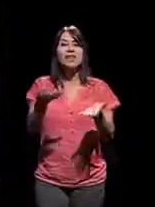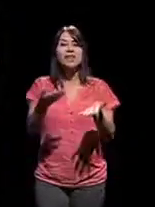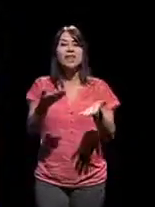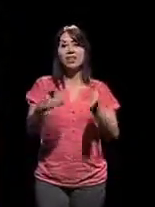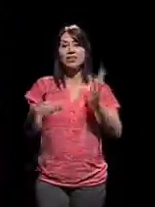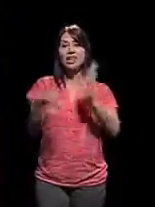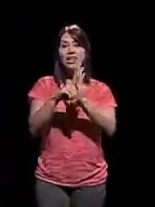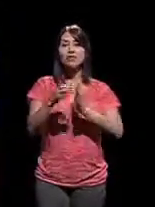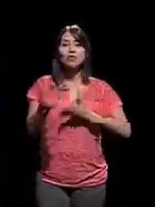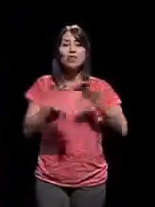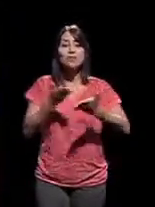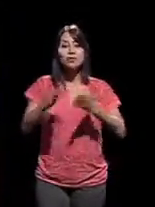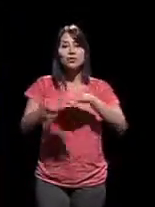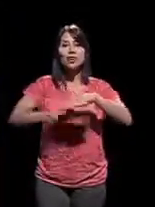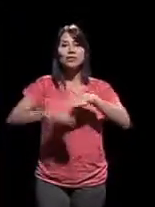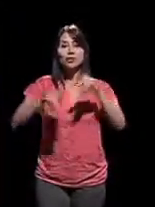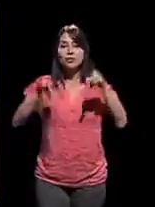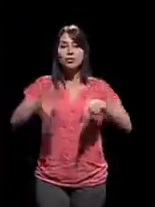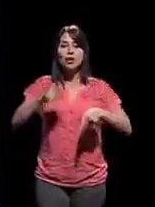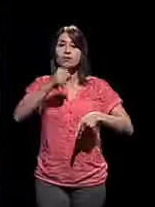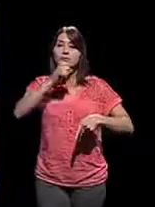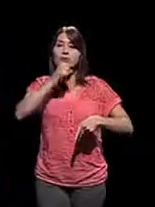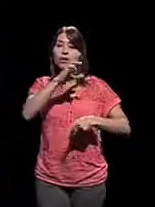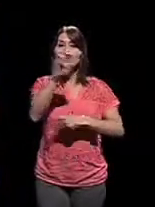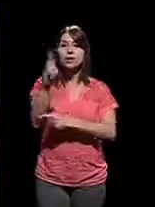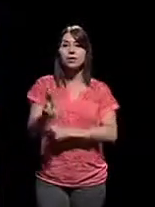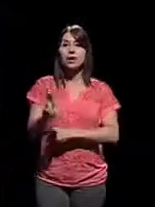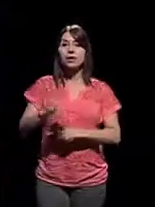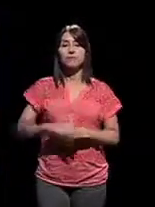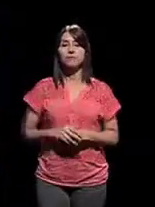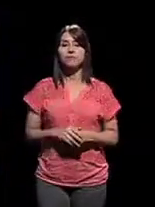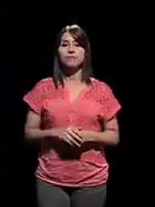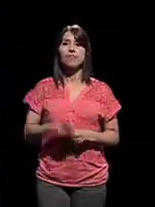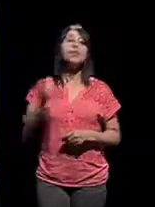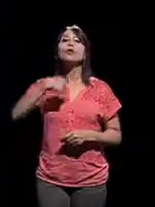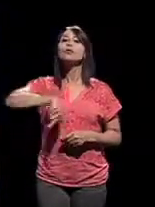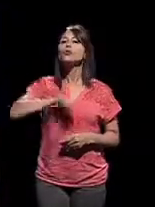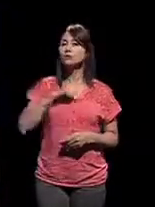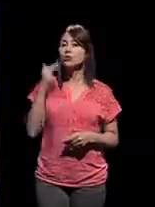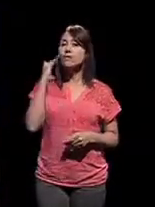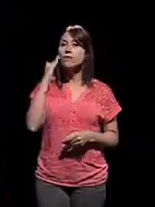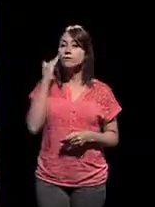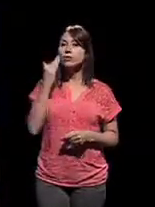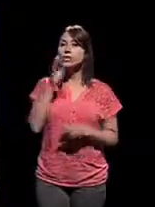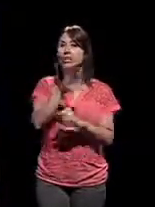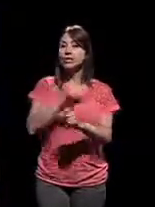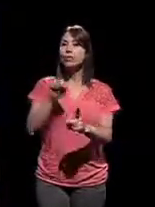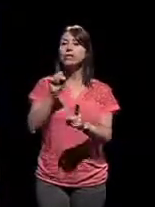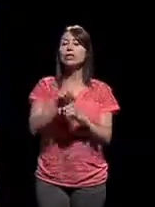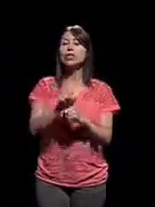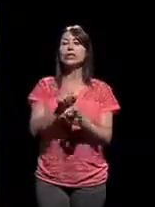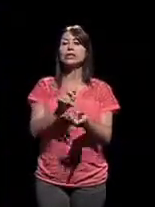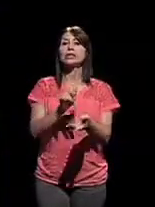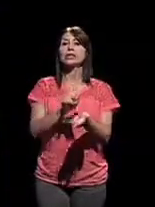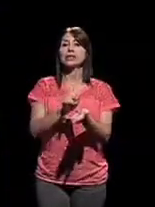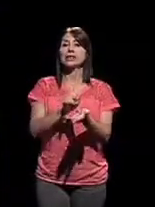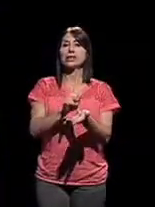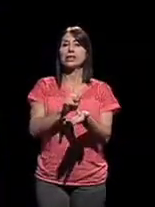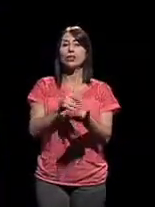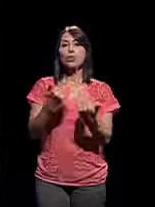las deficiencias en derechos y servicios básicos de las personas adultas mayores en Costa Rica. Sabemos que